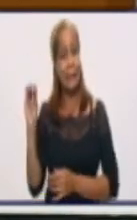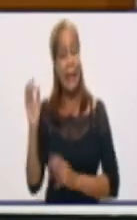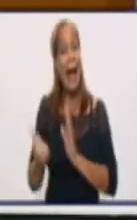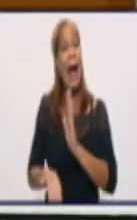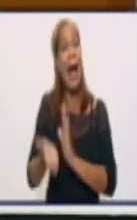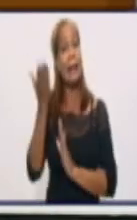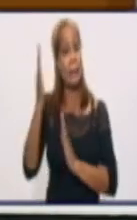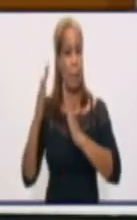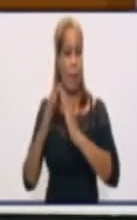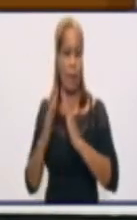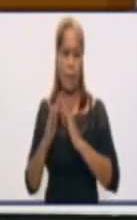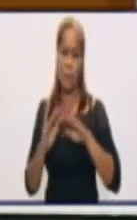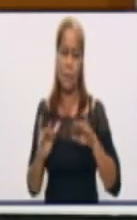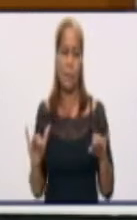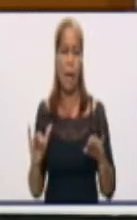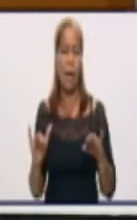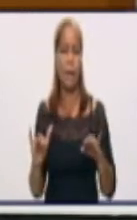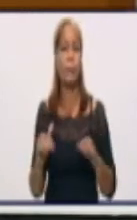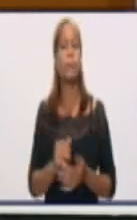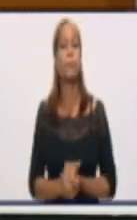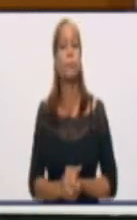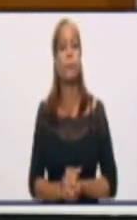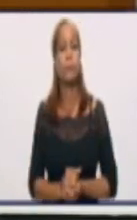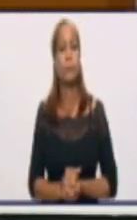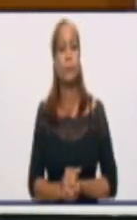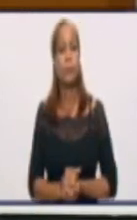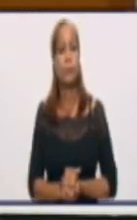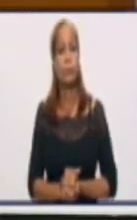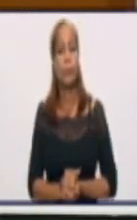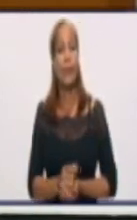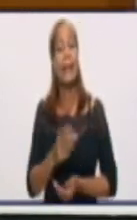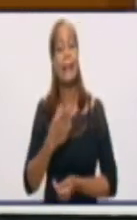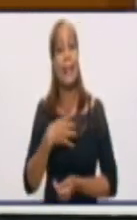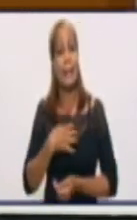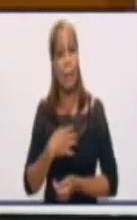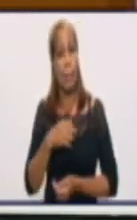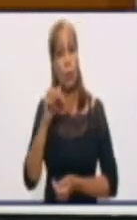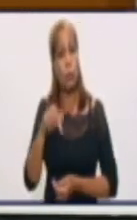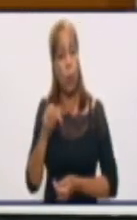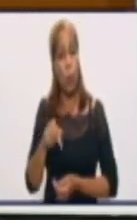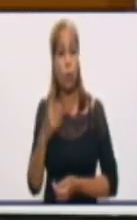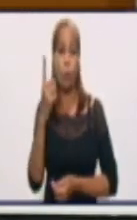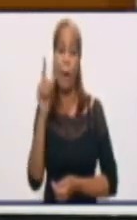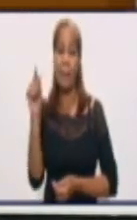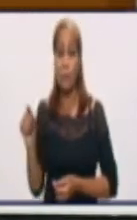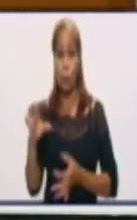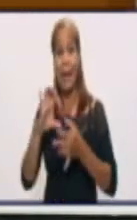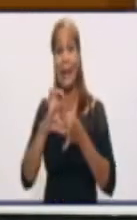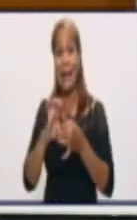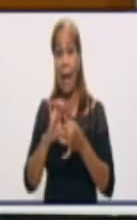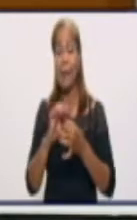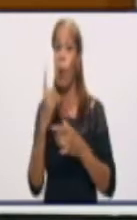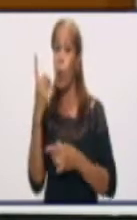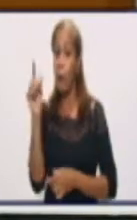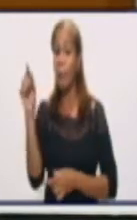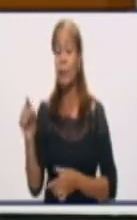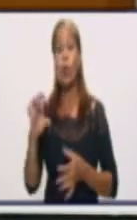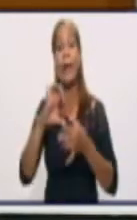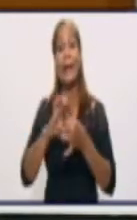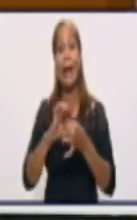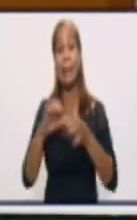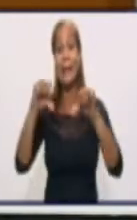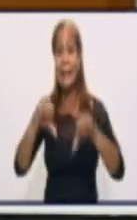Hay 6.009 pacientes recuperados. Tenemos hoy en el reporte un paciente grave, uno crítico. Tenemos que